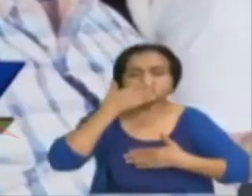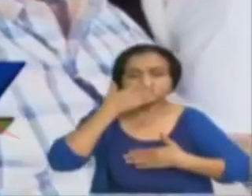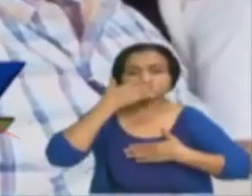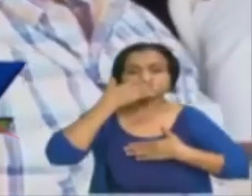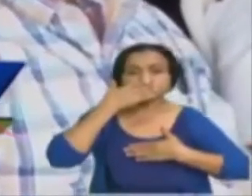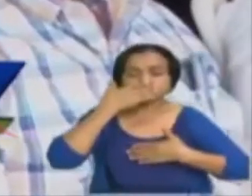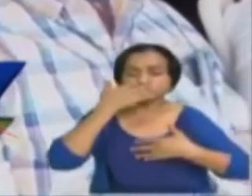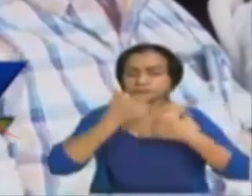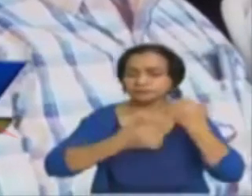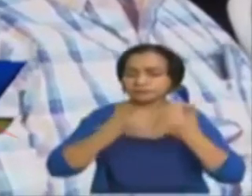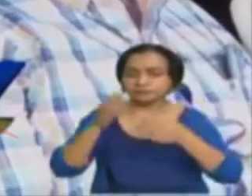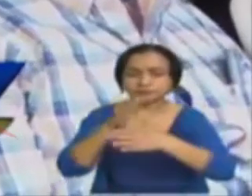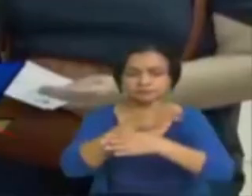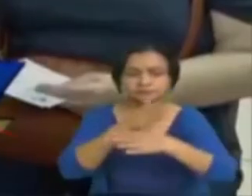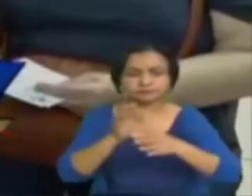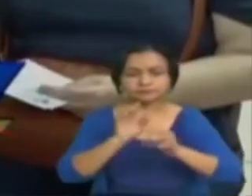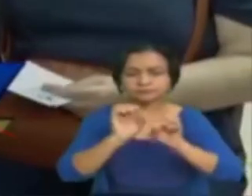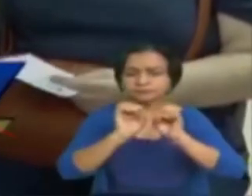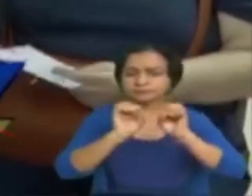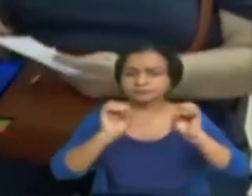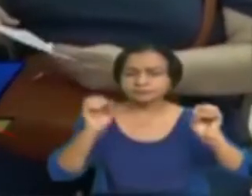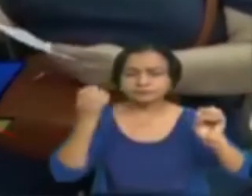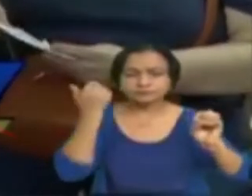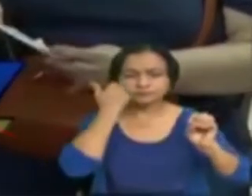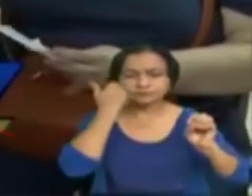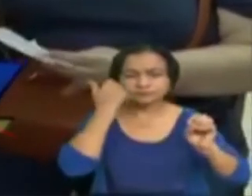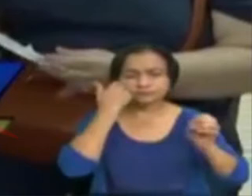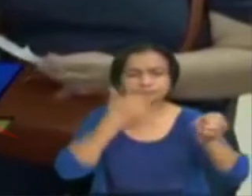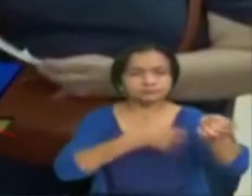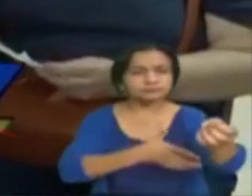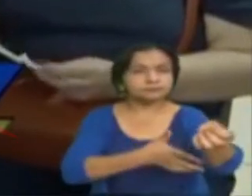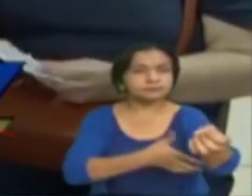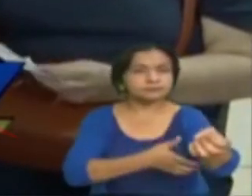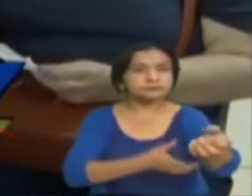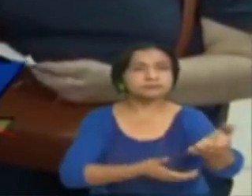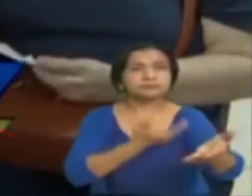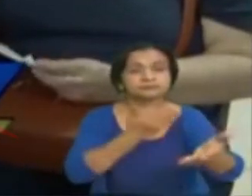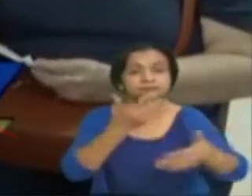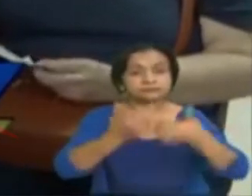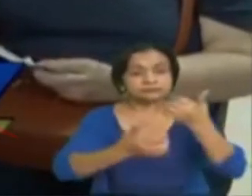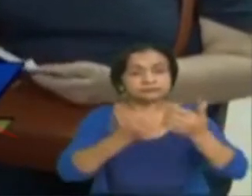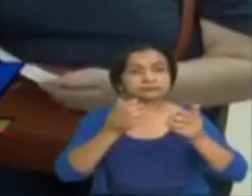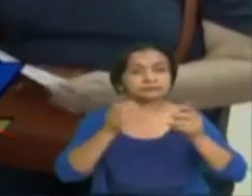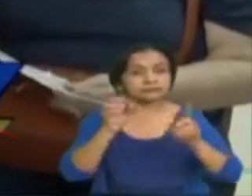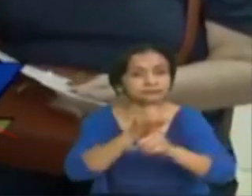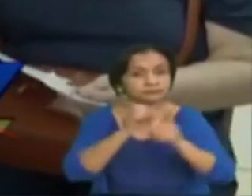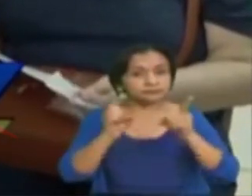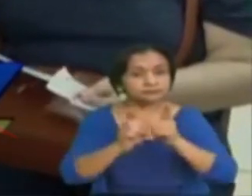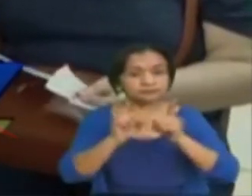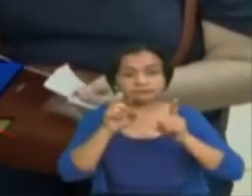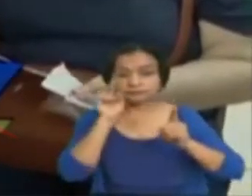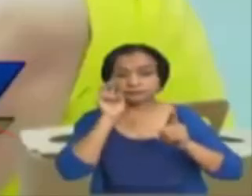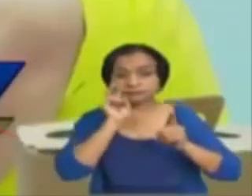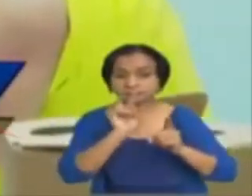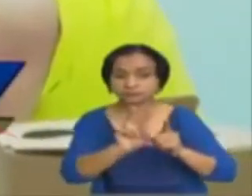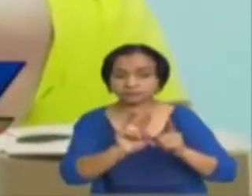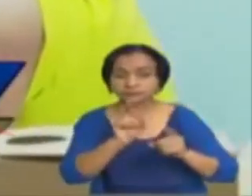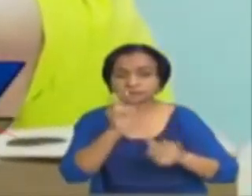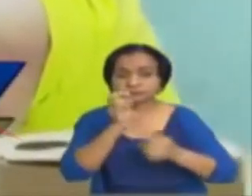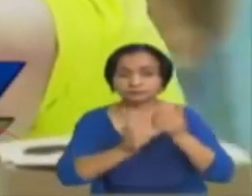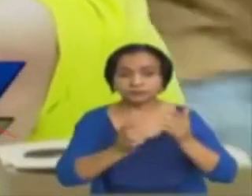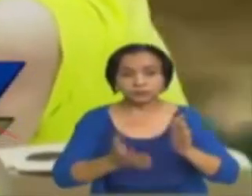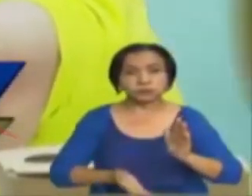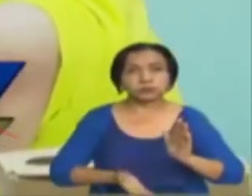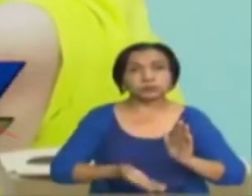Masachapa, vacunando, vacunando, protegiendo al que quiera participar de estos programas